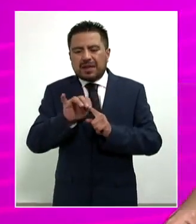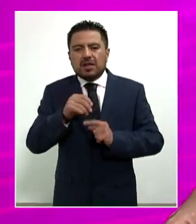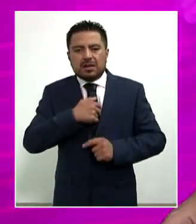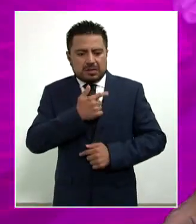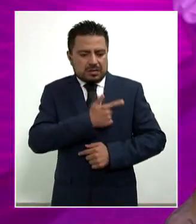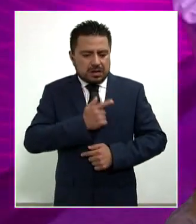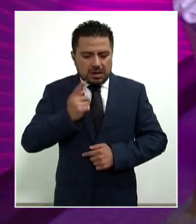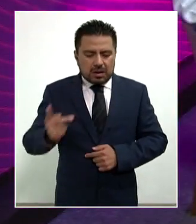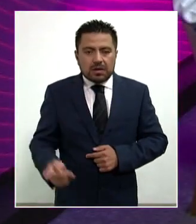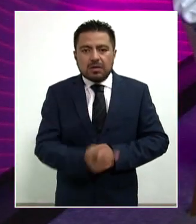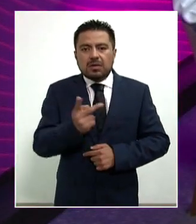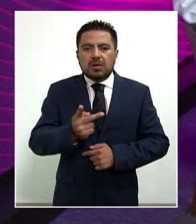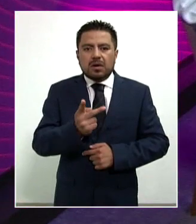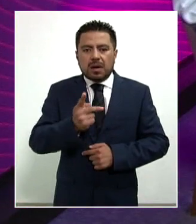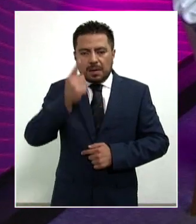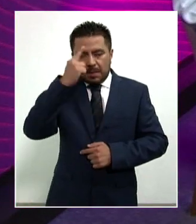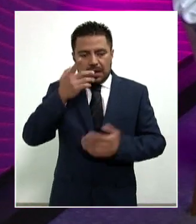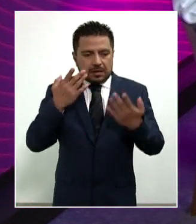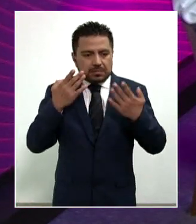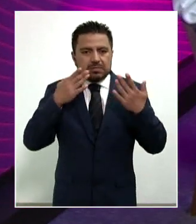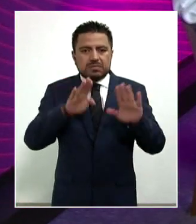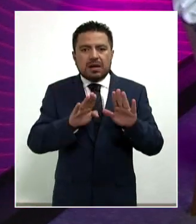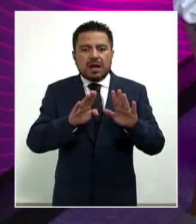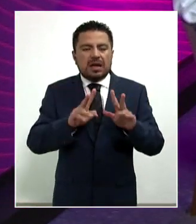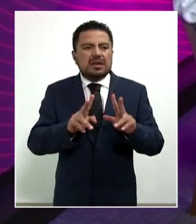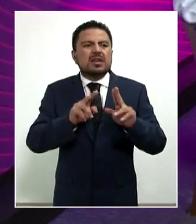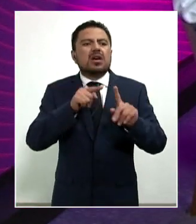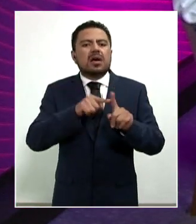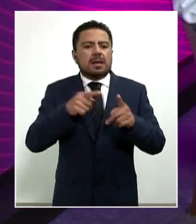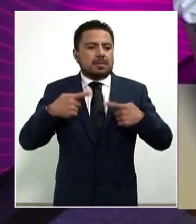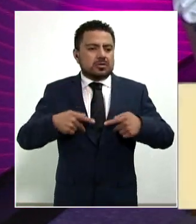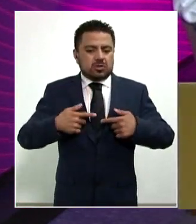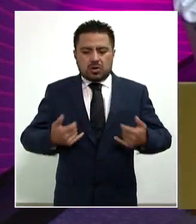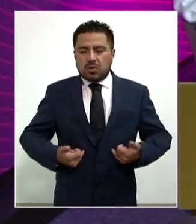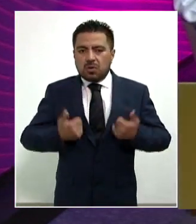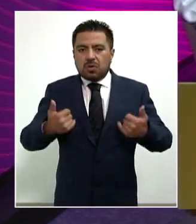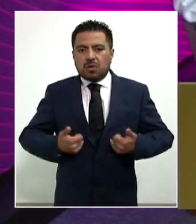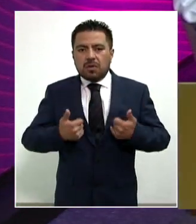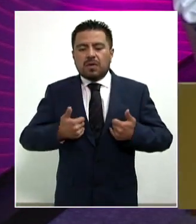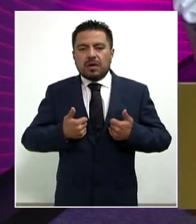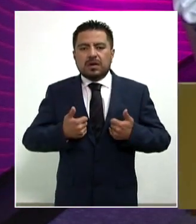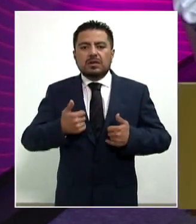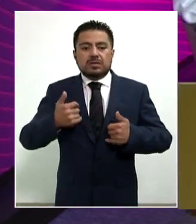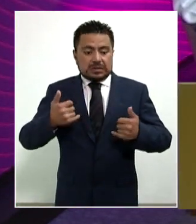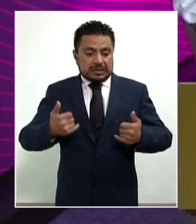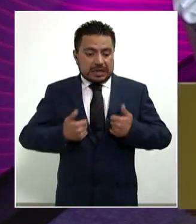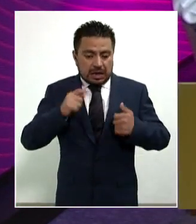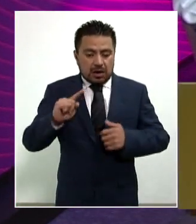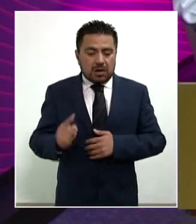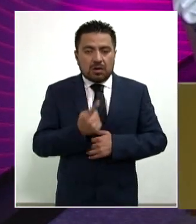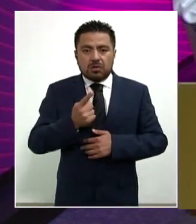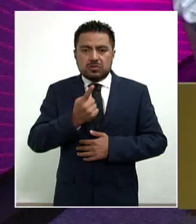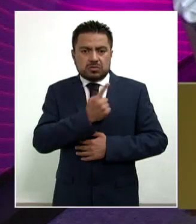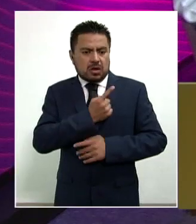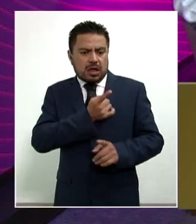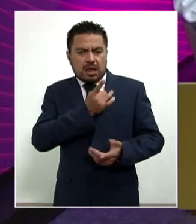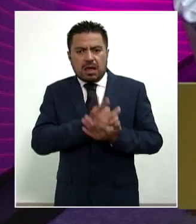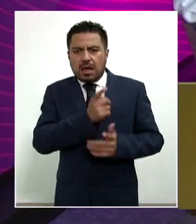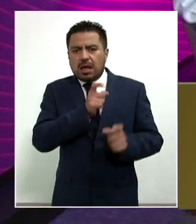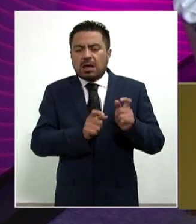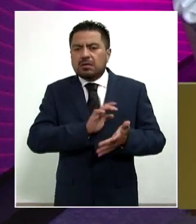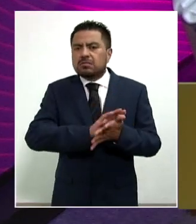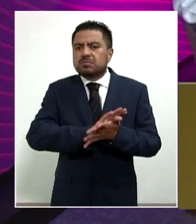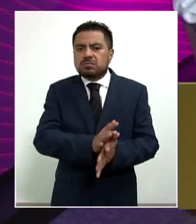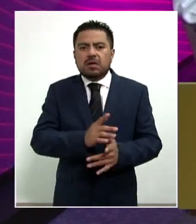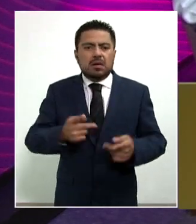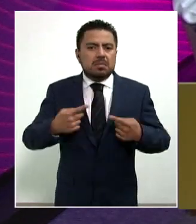gustaría preguntarle, para cerrar esta parte acerca de las personas jóvenes, ¿ser joven viene solito, digamos, en la